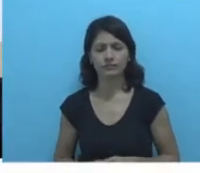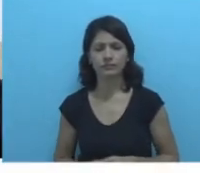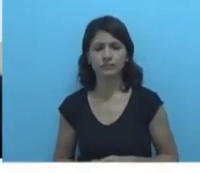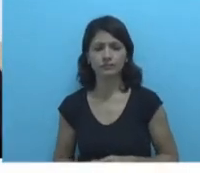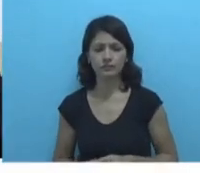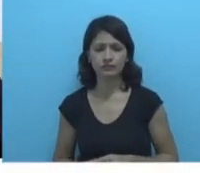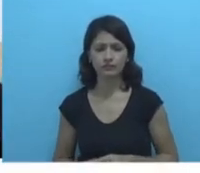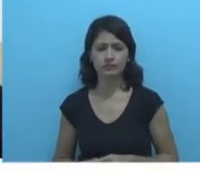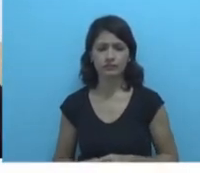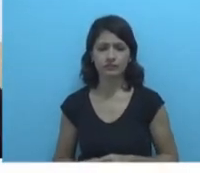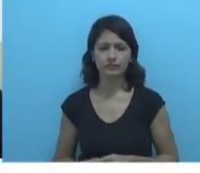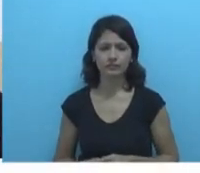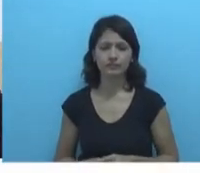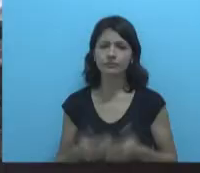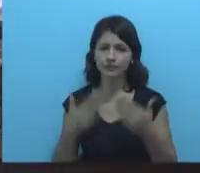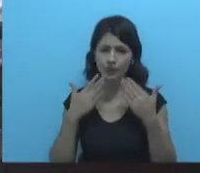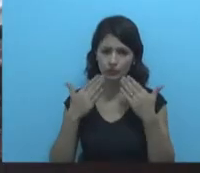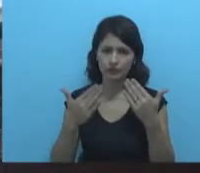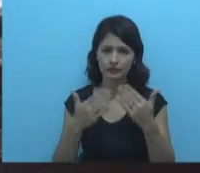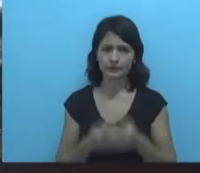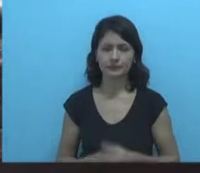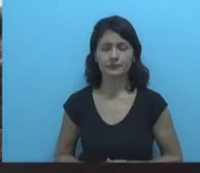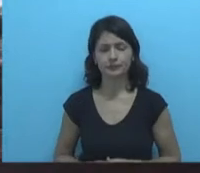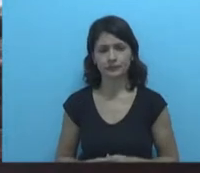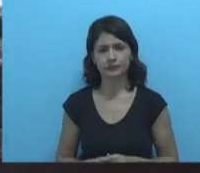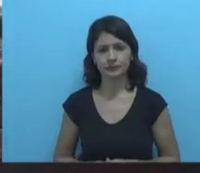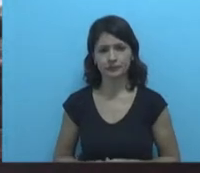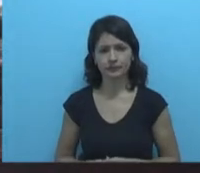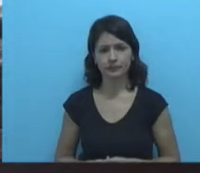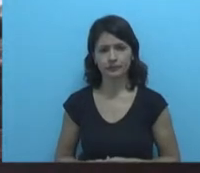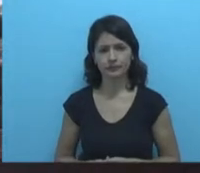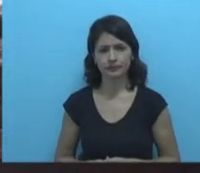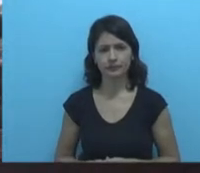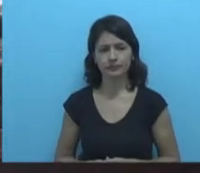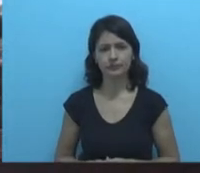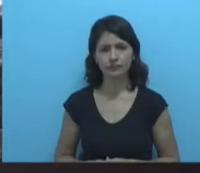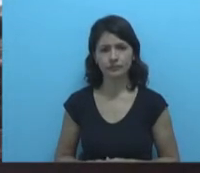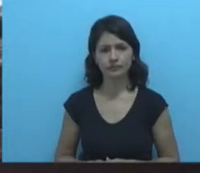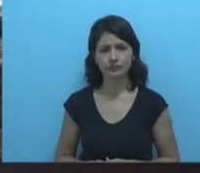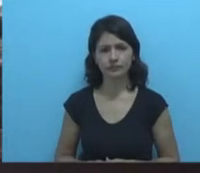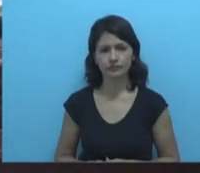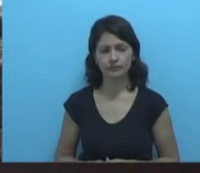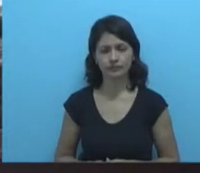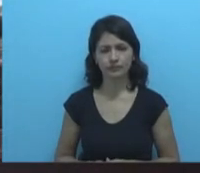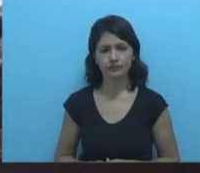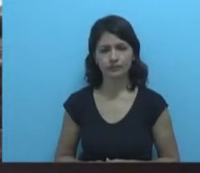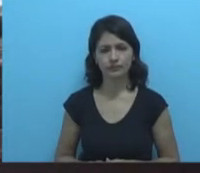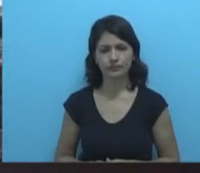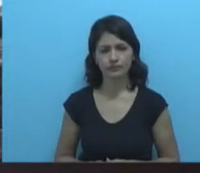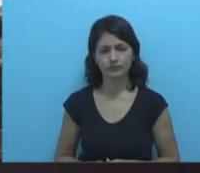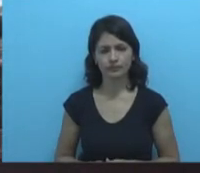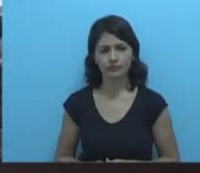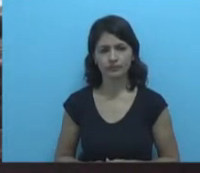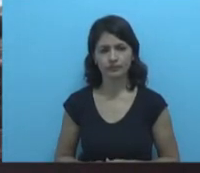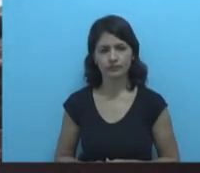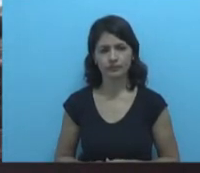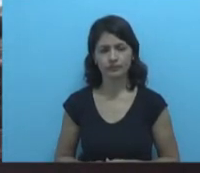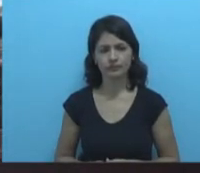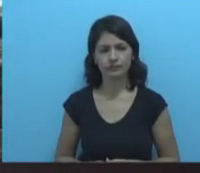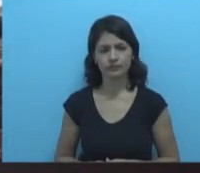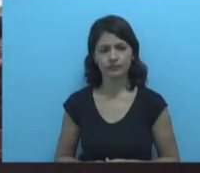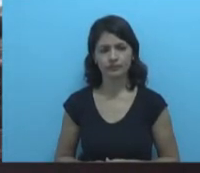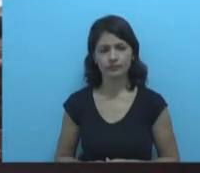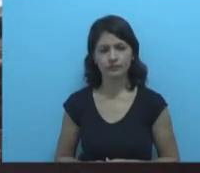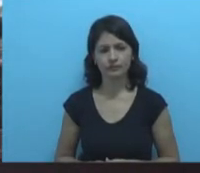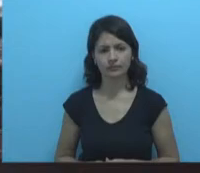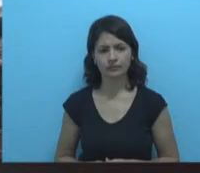consumidores, de los trabajadores. Muchas gracias, señor presidente. Gracias a usted, diputado Bastía. Tiene la palabra el